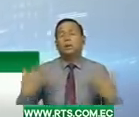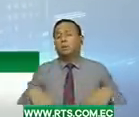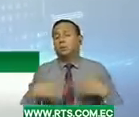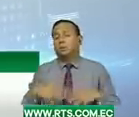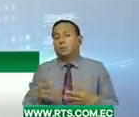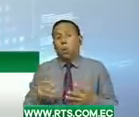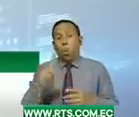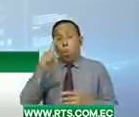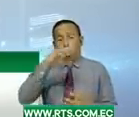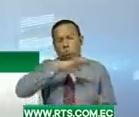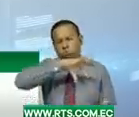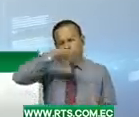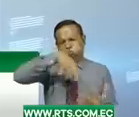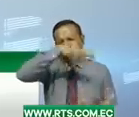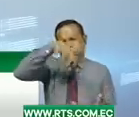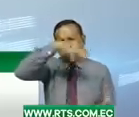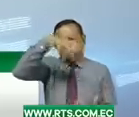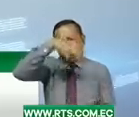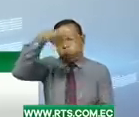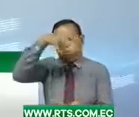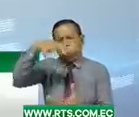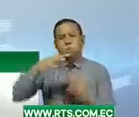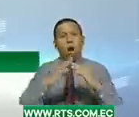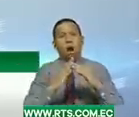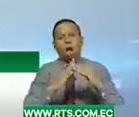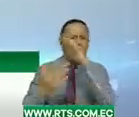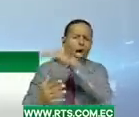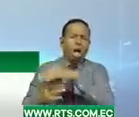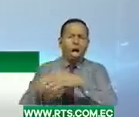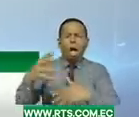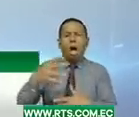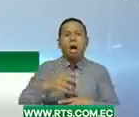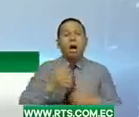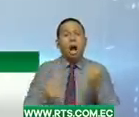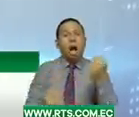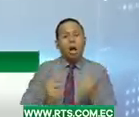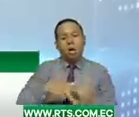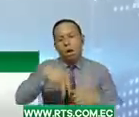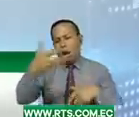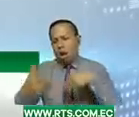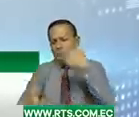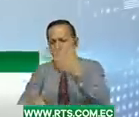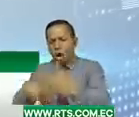un tornado arrancó techos y arrastró vehículos.